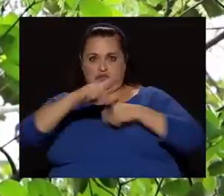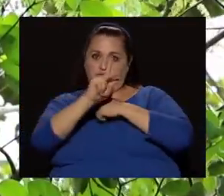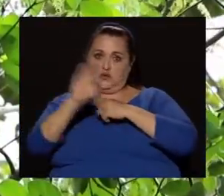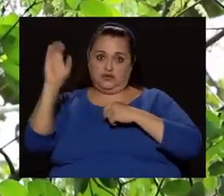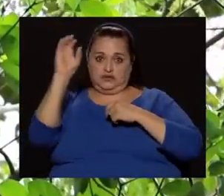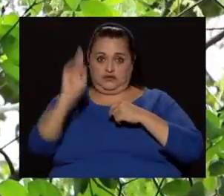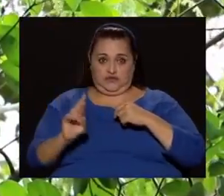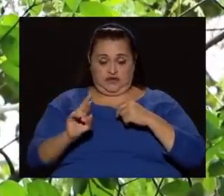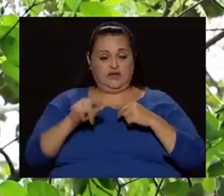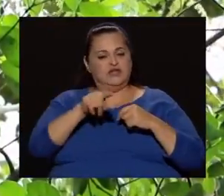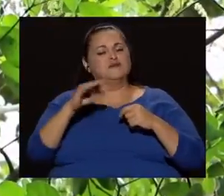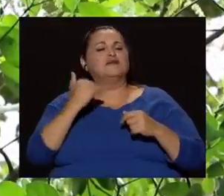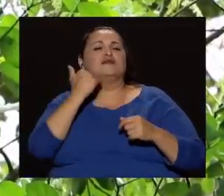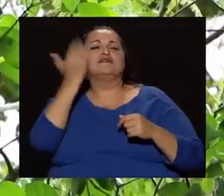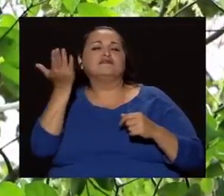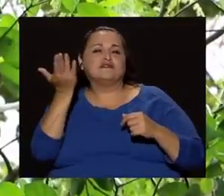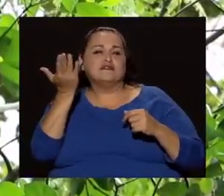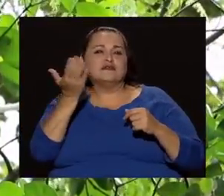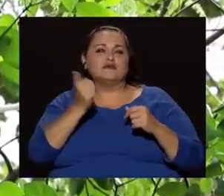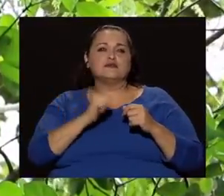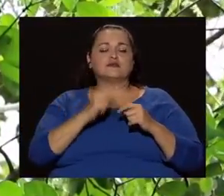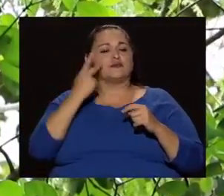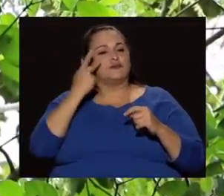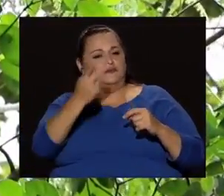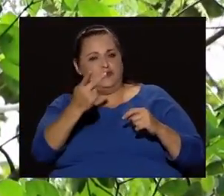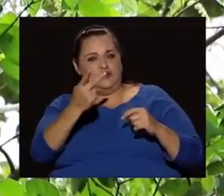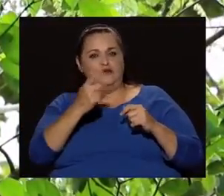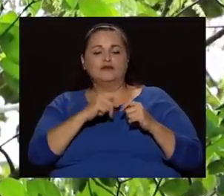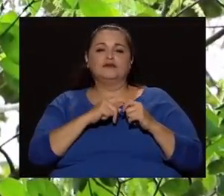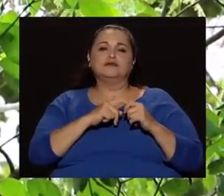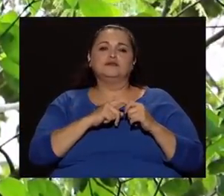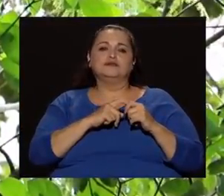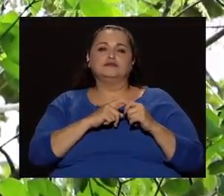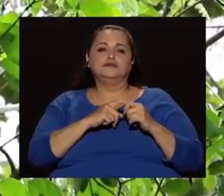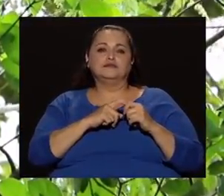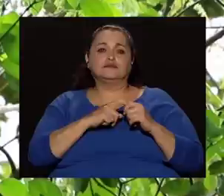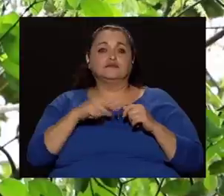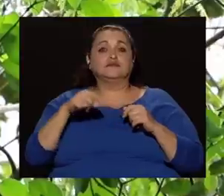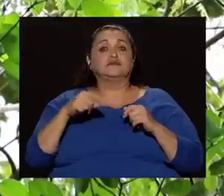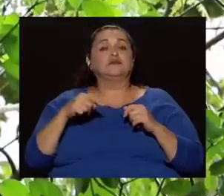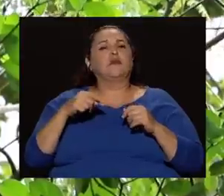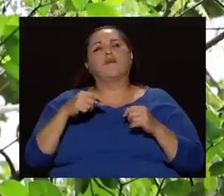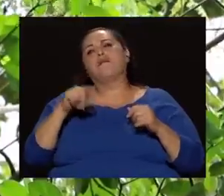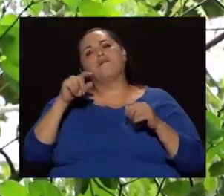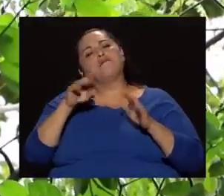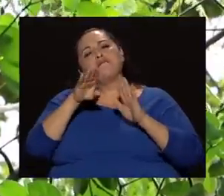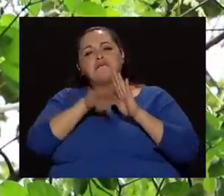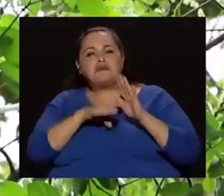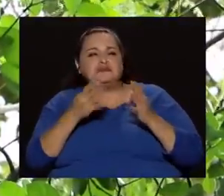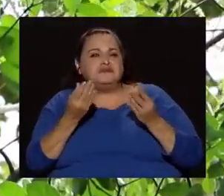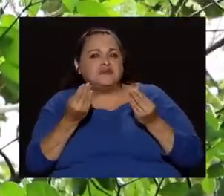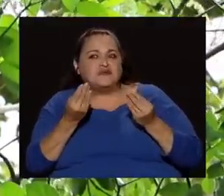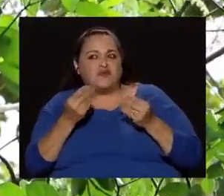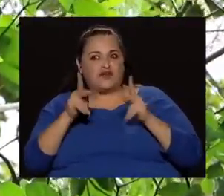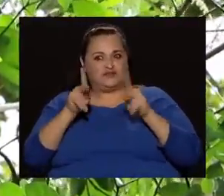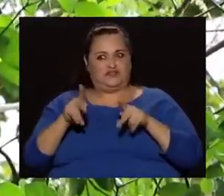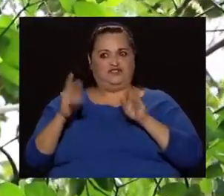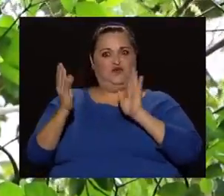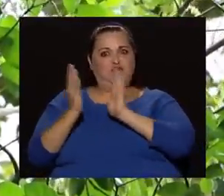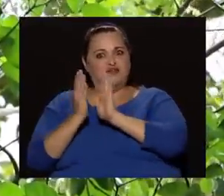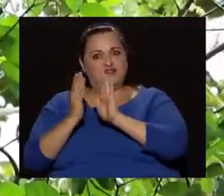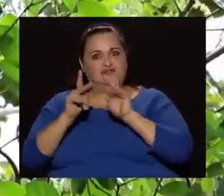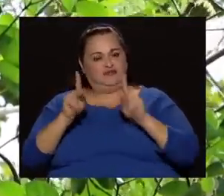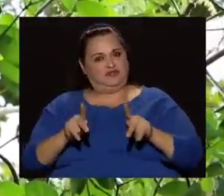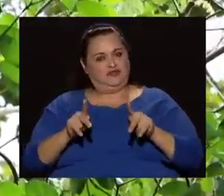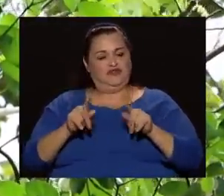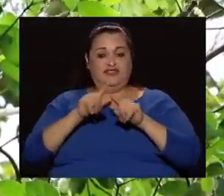tiene menos temor hacia la gente. Entonces, a diferencia de otros monos que son más esquivos, como el mono araña, que cuesta bastante verlo, un